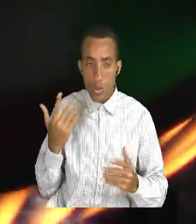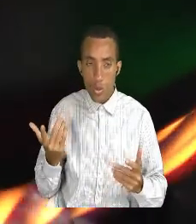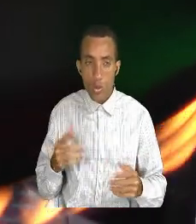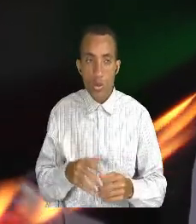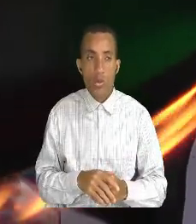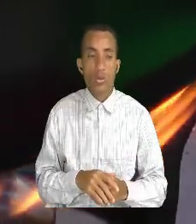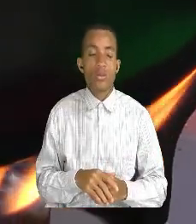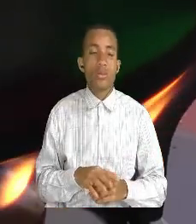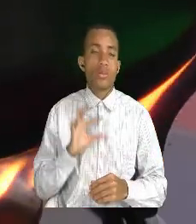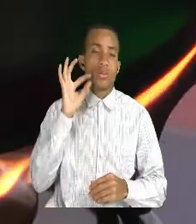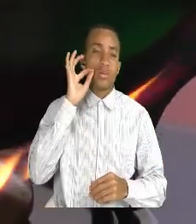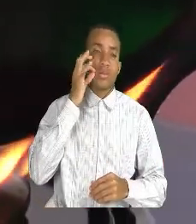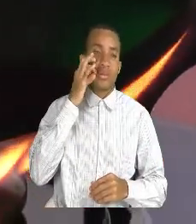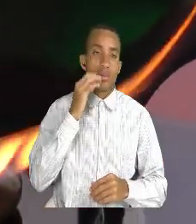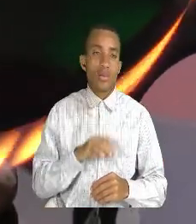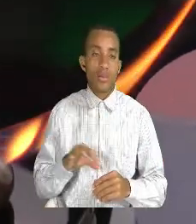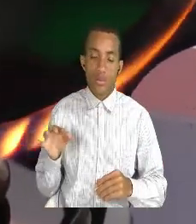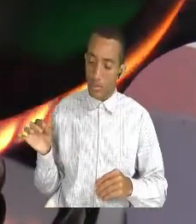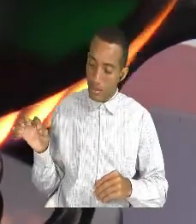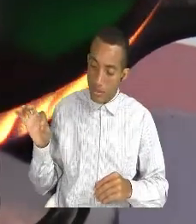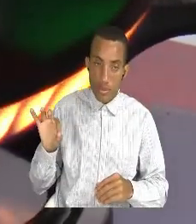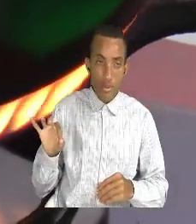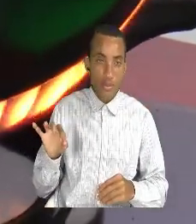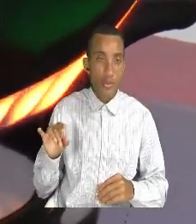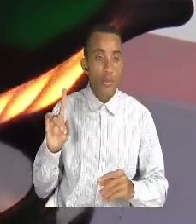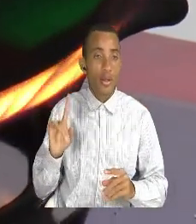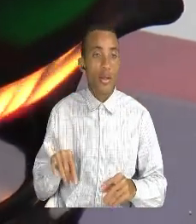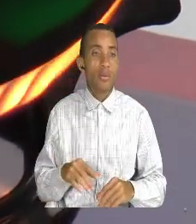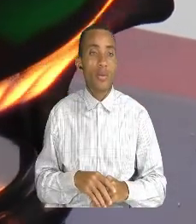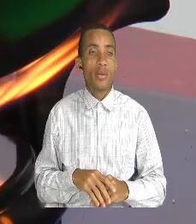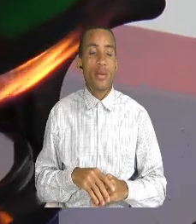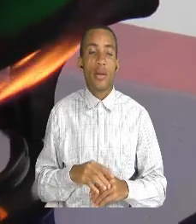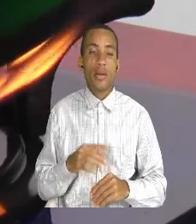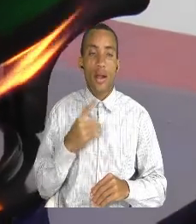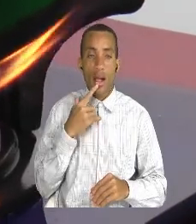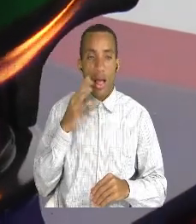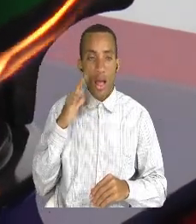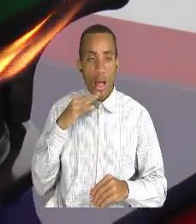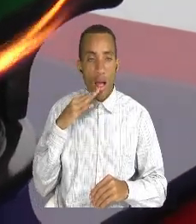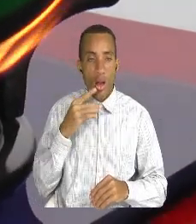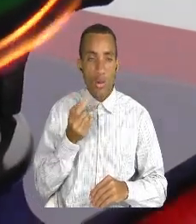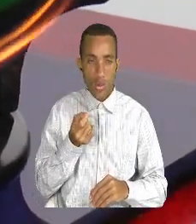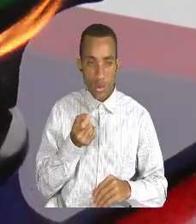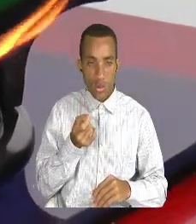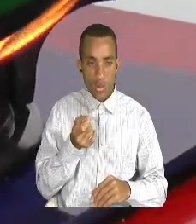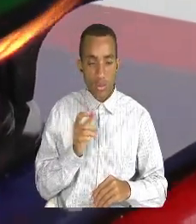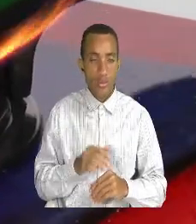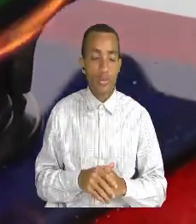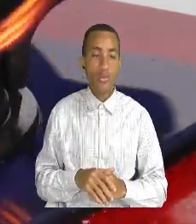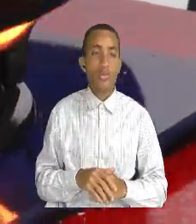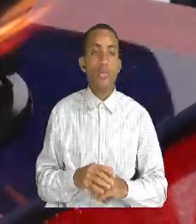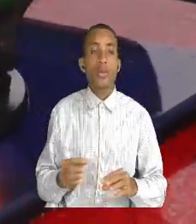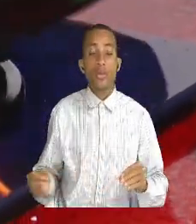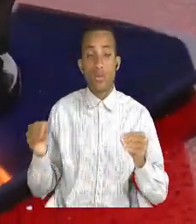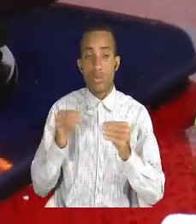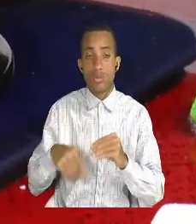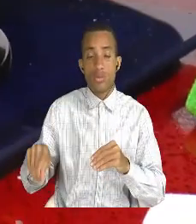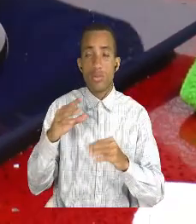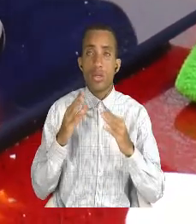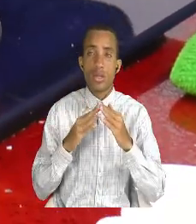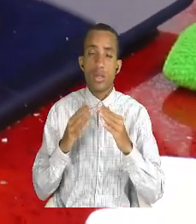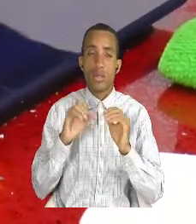encanta. Le voy a agregar un poquitico de otra especie que es un poquito más picante. Uh-huh. ¿Sí? Que ustedes en casa, ¿qué? ¿Por qué puedo cambiar